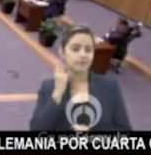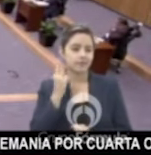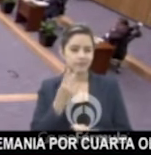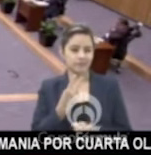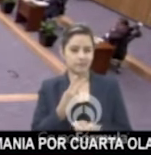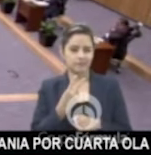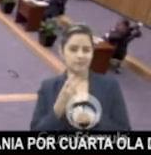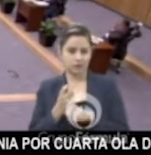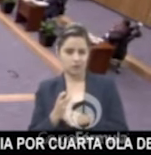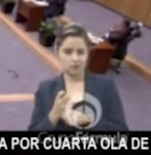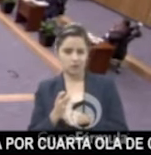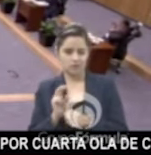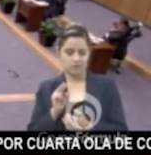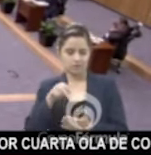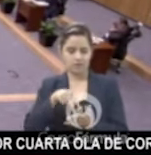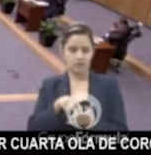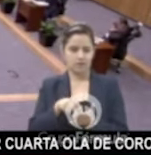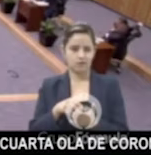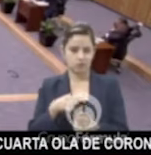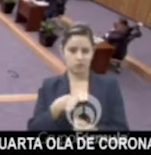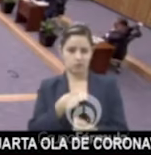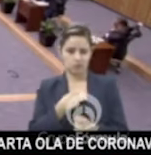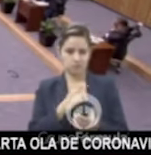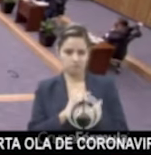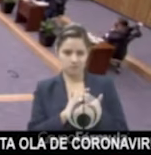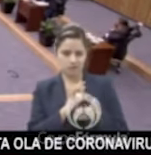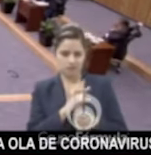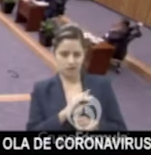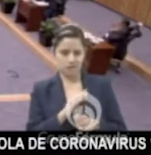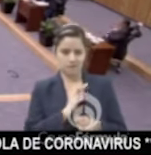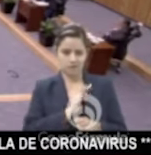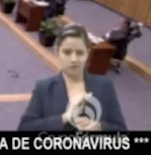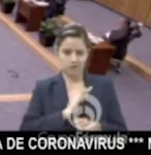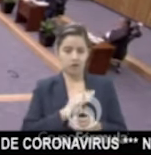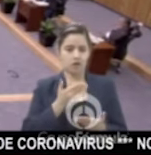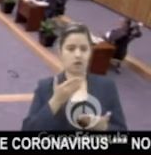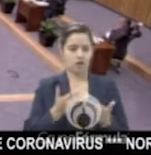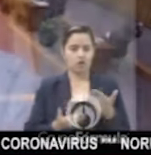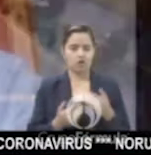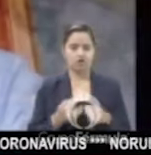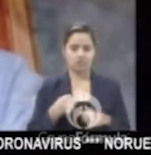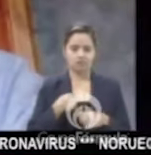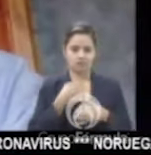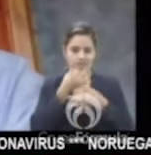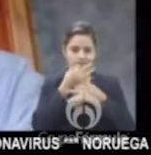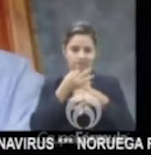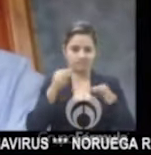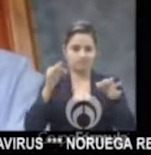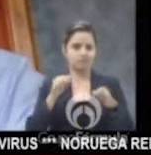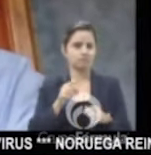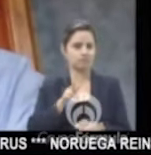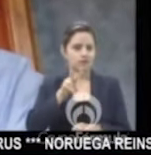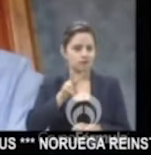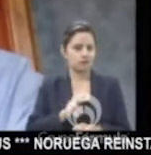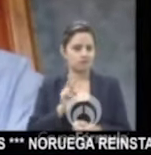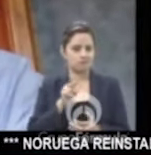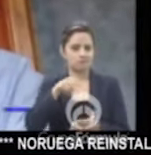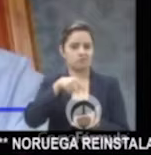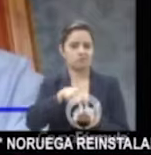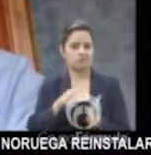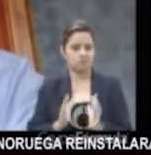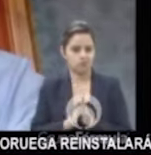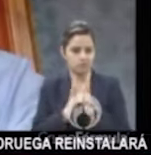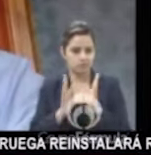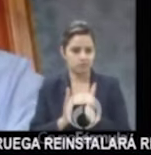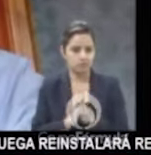una institución que desempeña funciones muy importantes, vitales para la vida democrática del país, y necesita